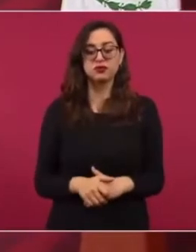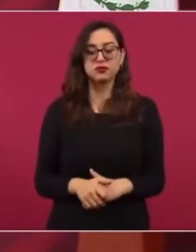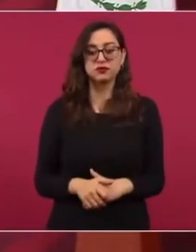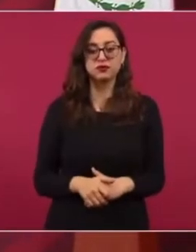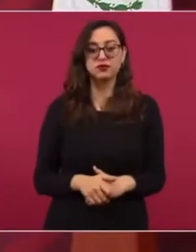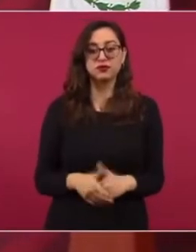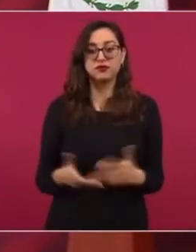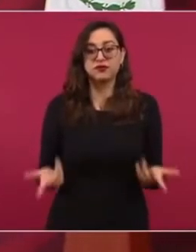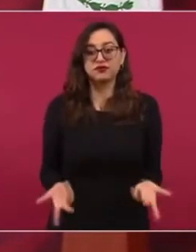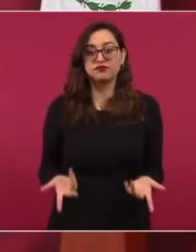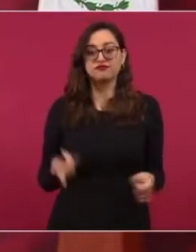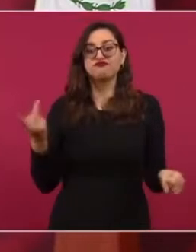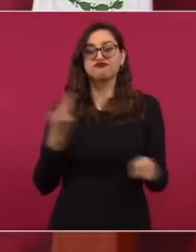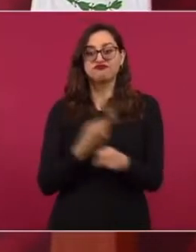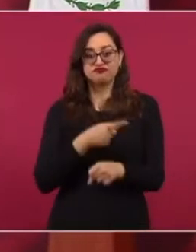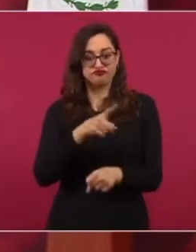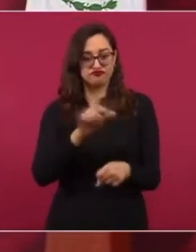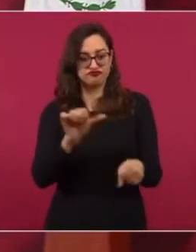carros,